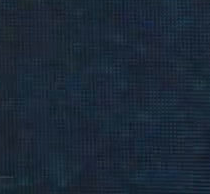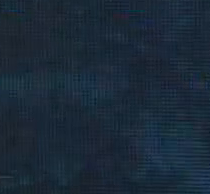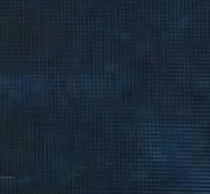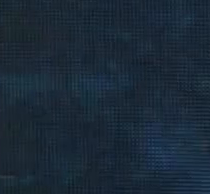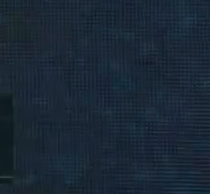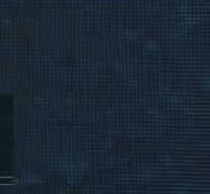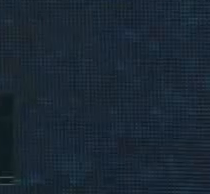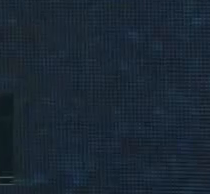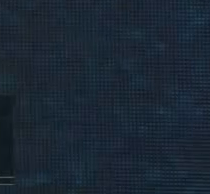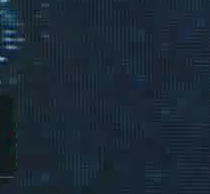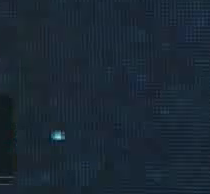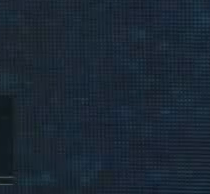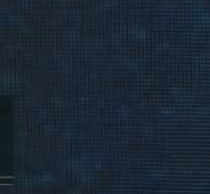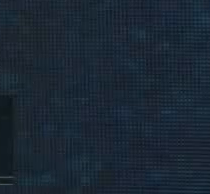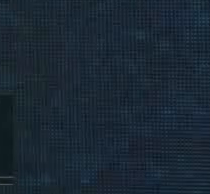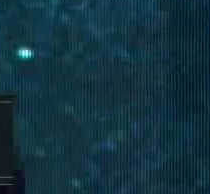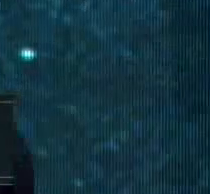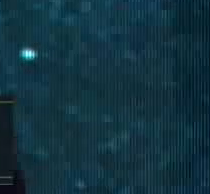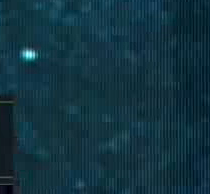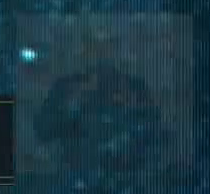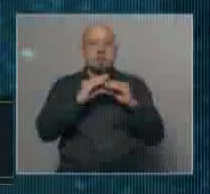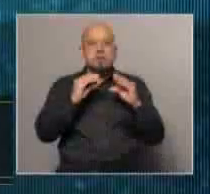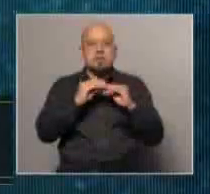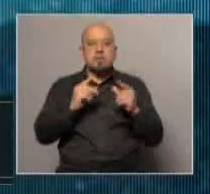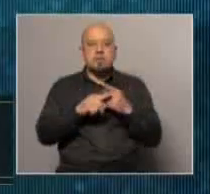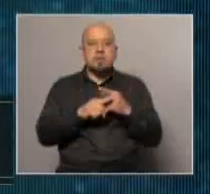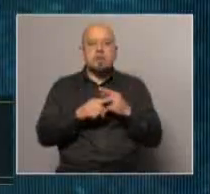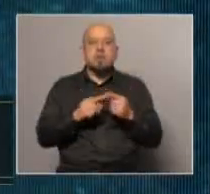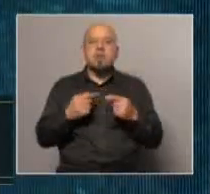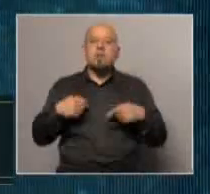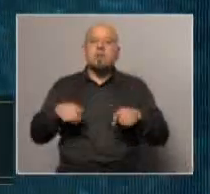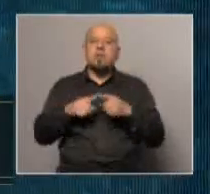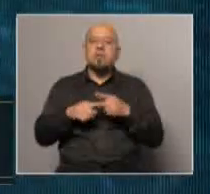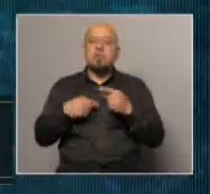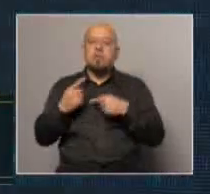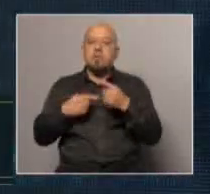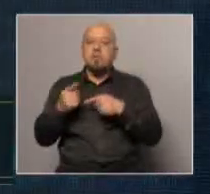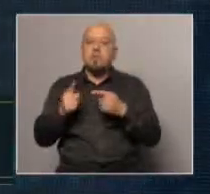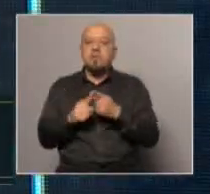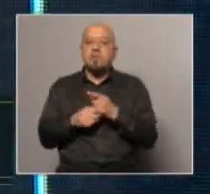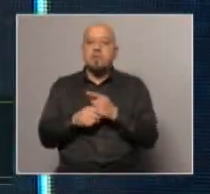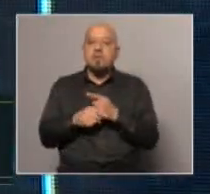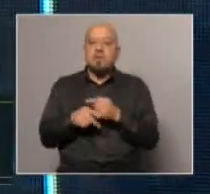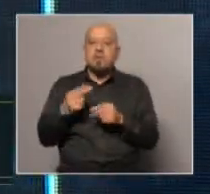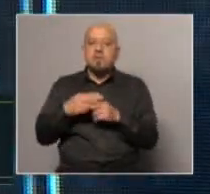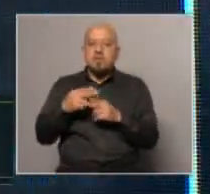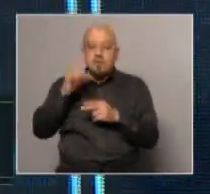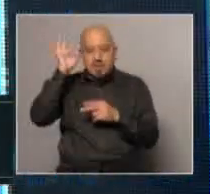Cámara de Empresas de Cannabis Medicinal... y de Cairon... iba a seguir con el nombre en inglés... pero